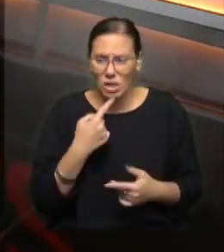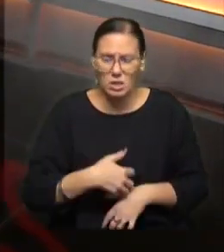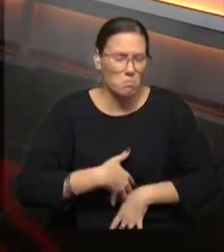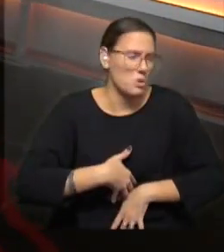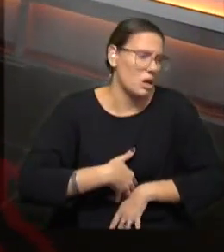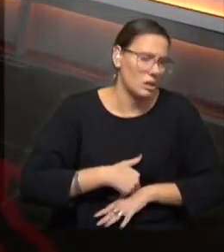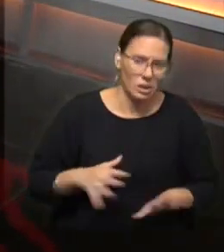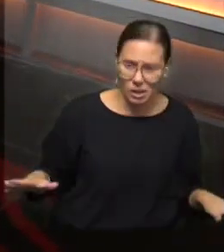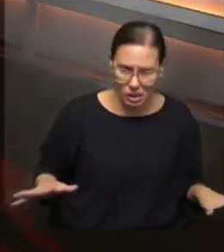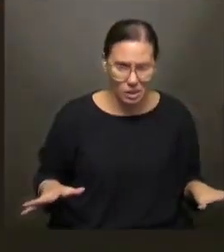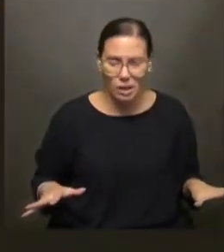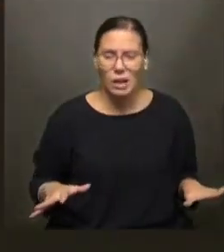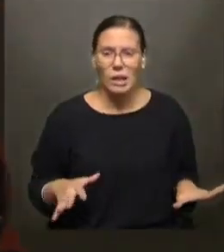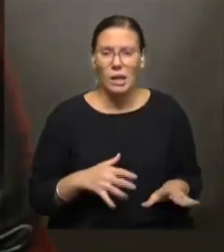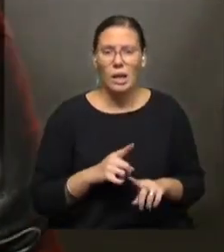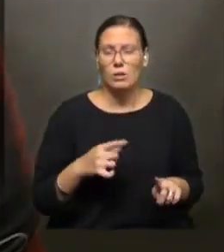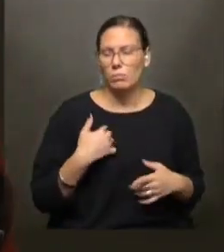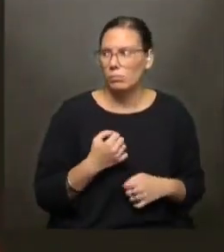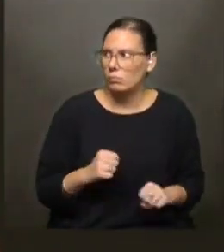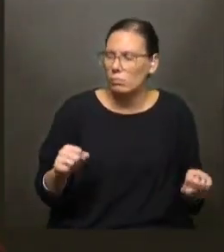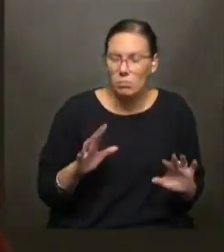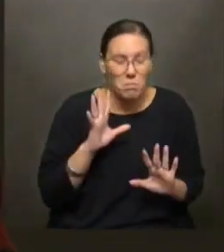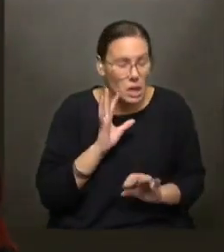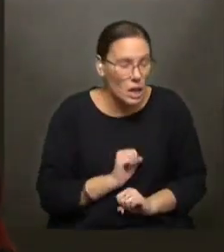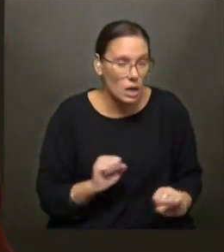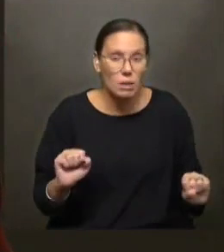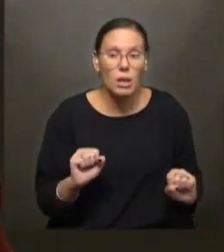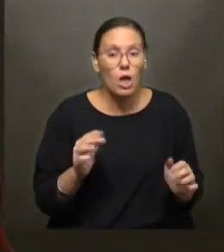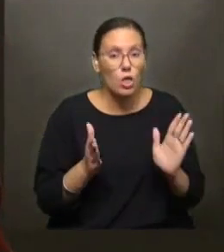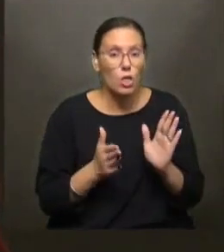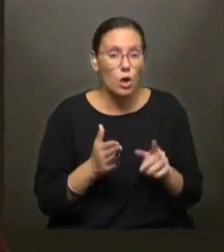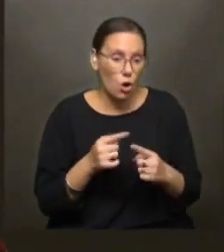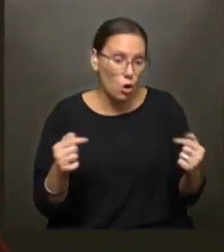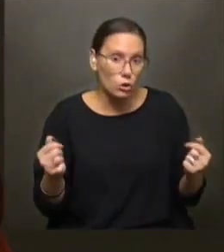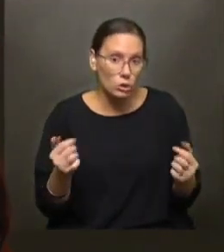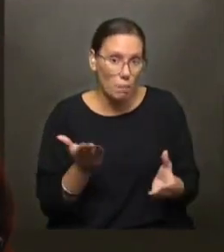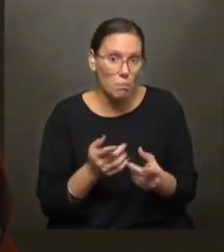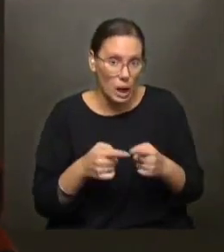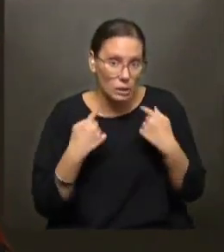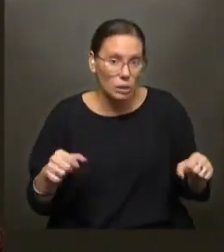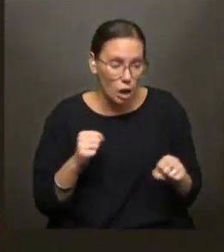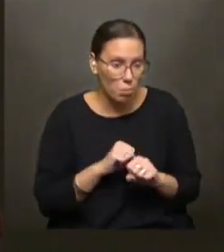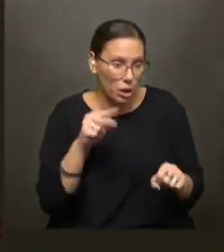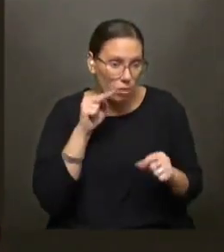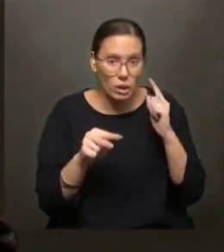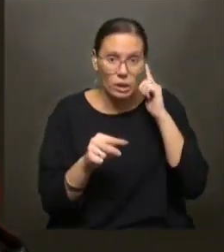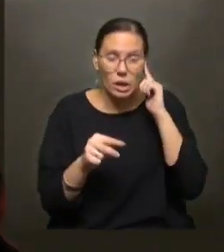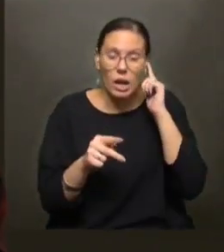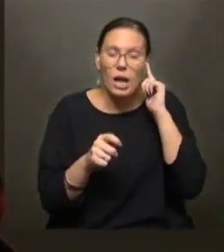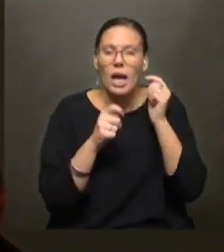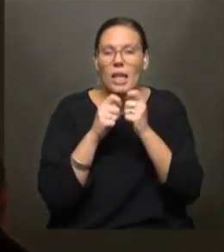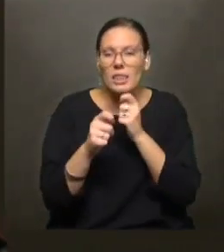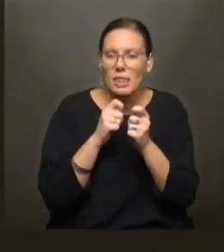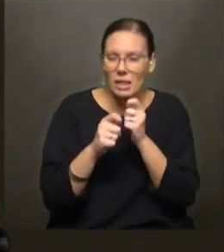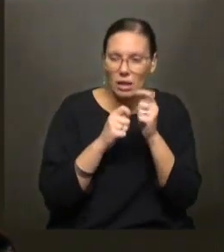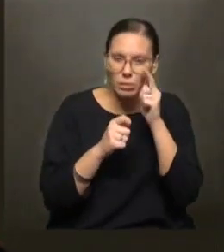cosa No no eso Fue increíble y todos esos documentos en realidad están al alcance de la mano yo Por supuesto que la entrevista fueron